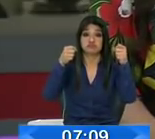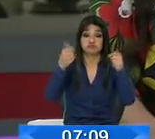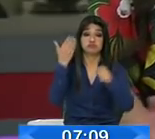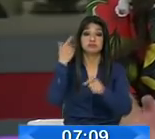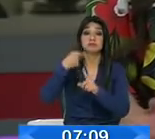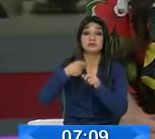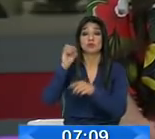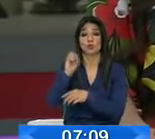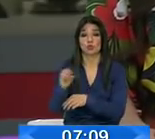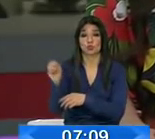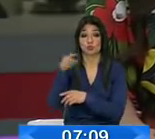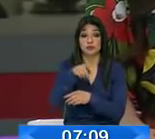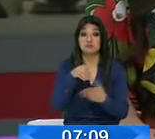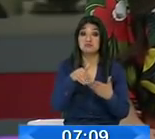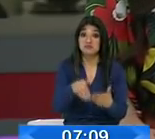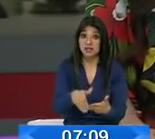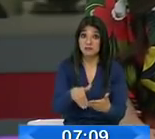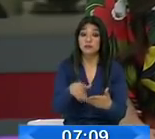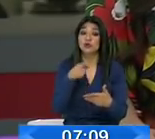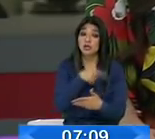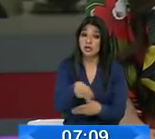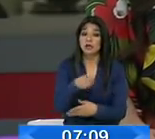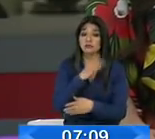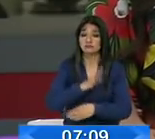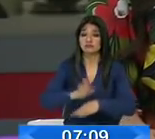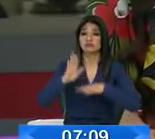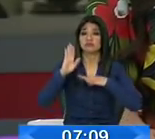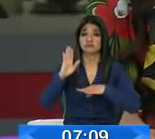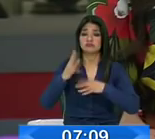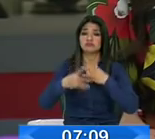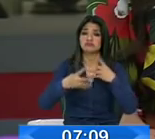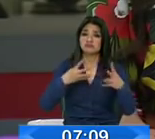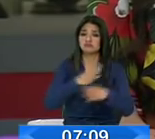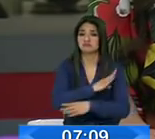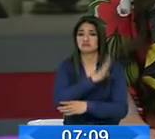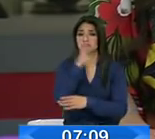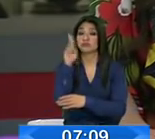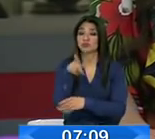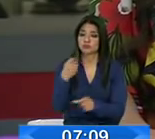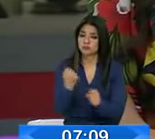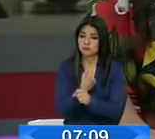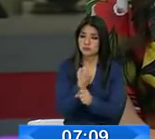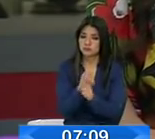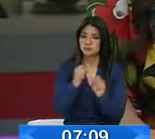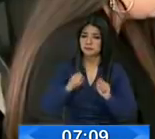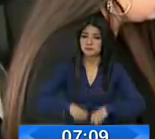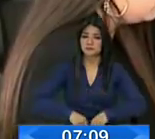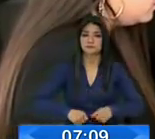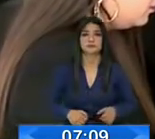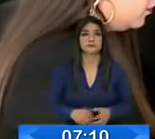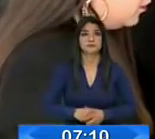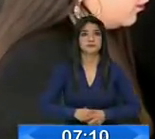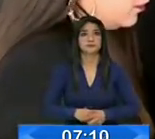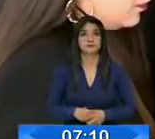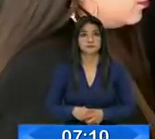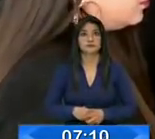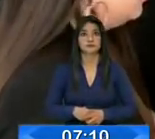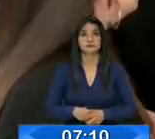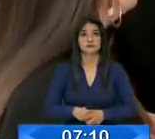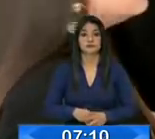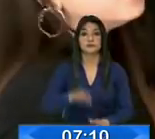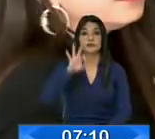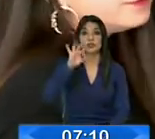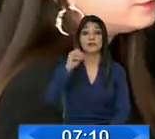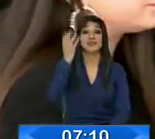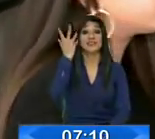octubre. Sus miembros garantizan independencia y transparencia en el trabajo que realizarán. Durante 90 días,